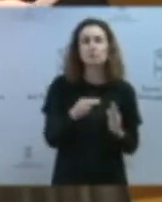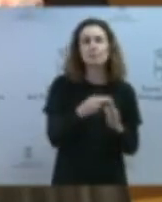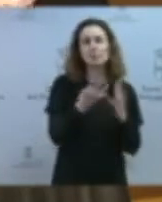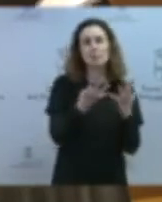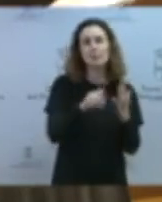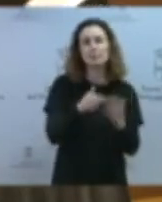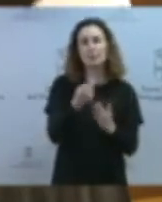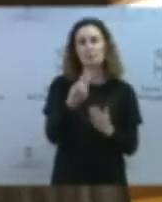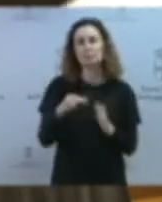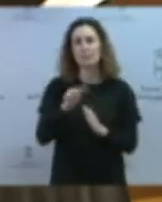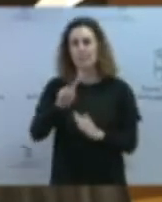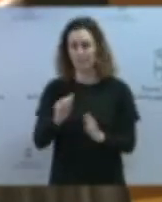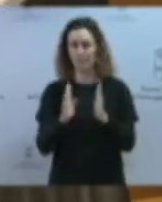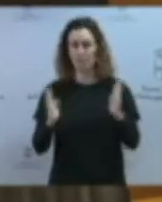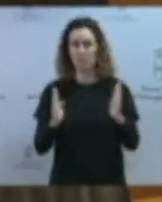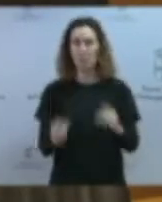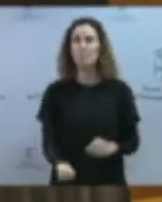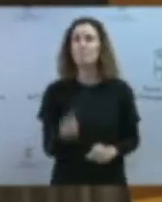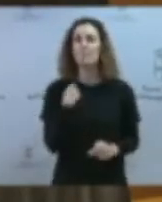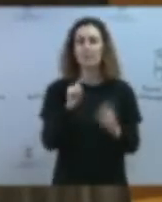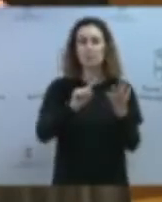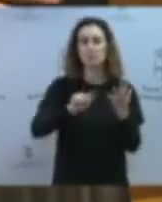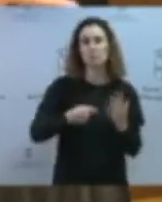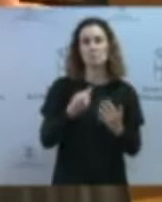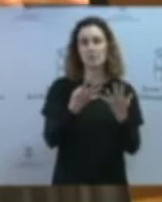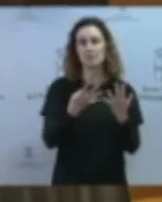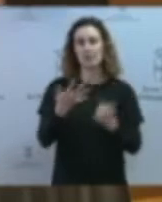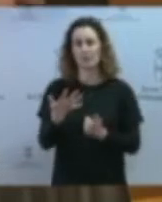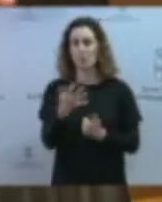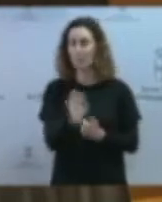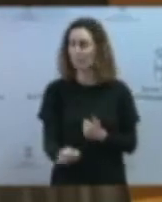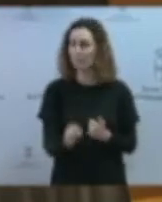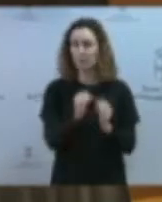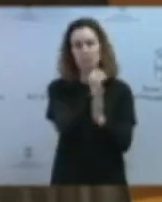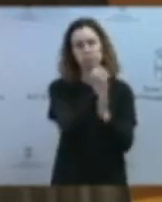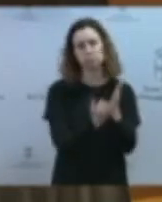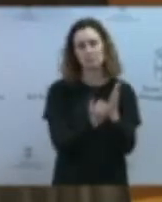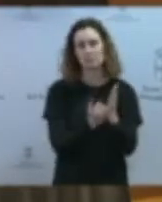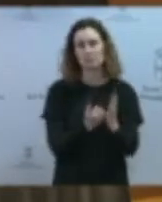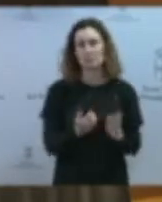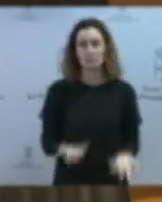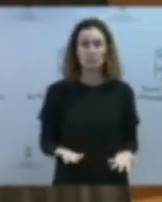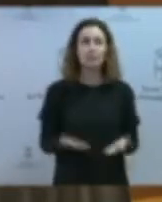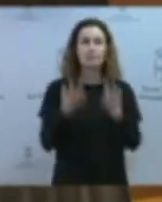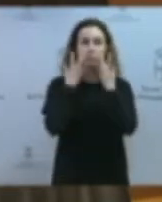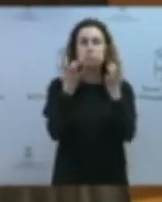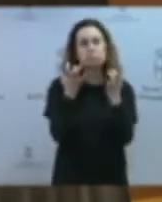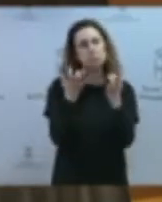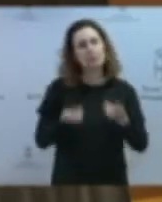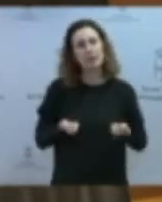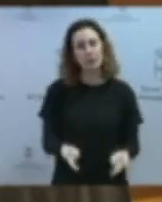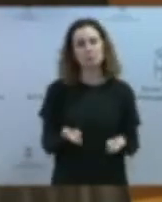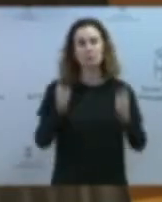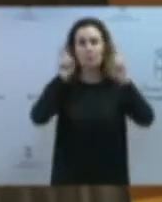6,95% de gasto en educación. Eso ha sido la reducción, ajustando la inflación, del gasto educativo, con lo cual se invierte menos en educación y, por lo